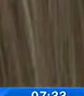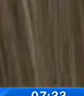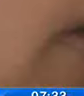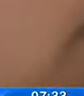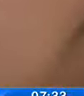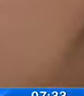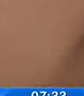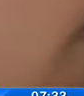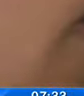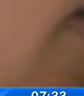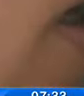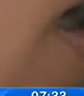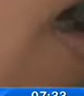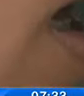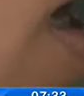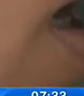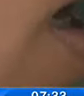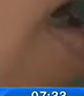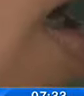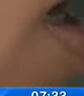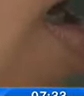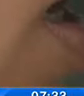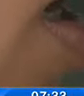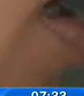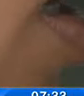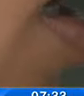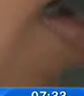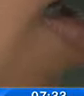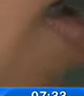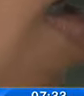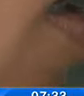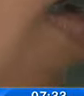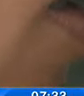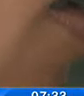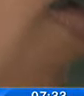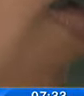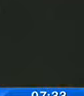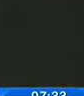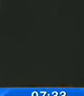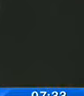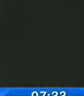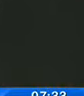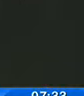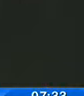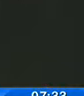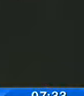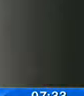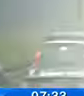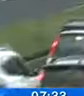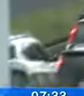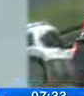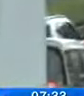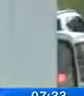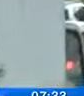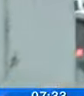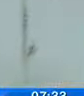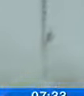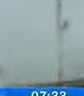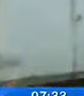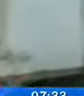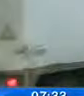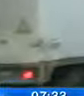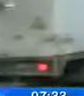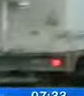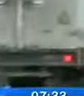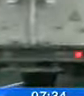contaremos testimonios desgarradores tras la negligencia médica por cirugías estéticas muchísima atención se avecina un feriado y